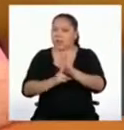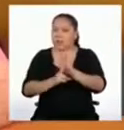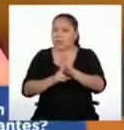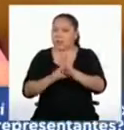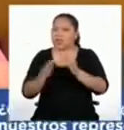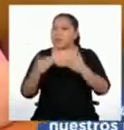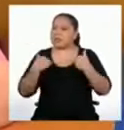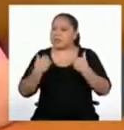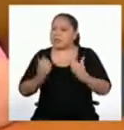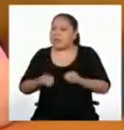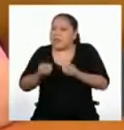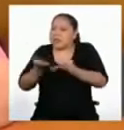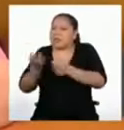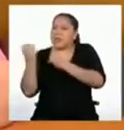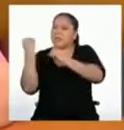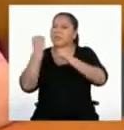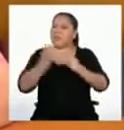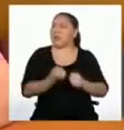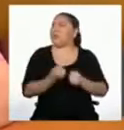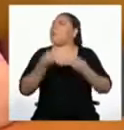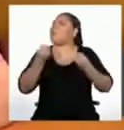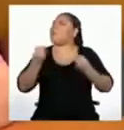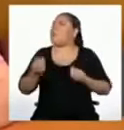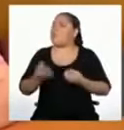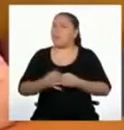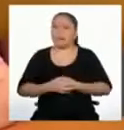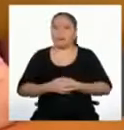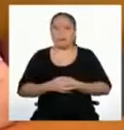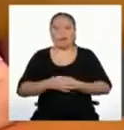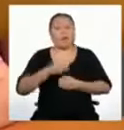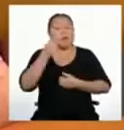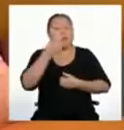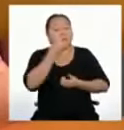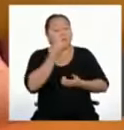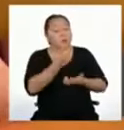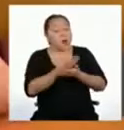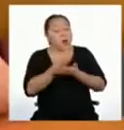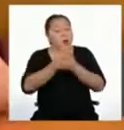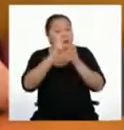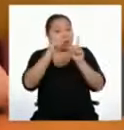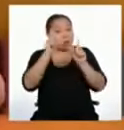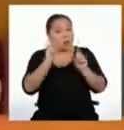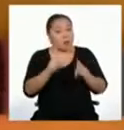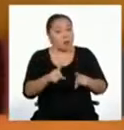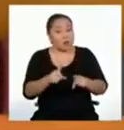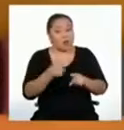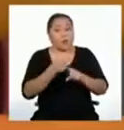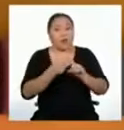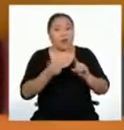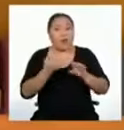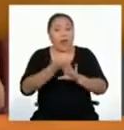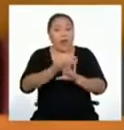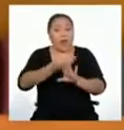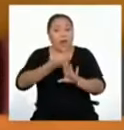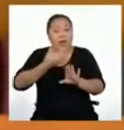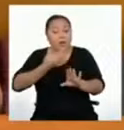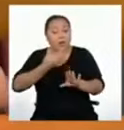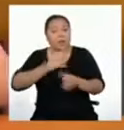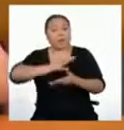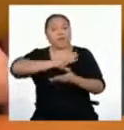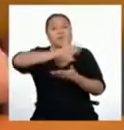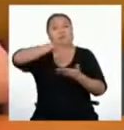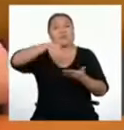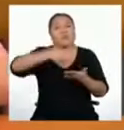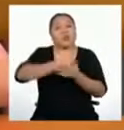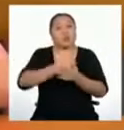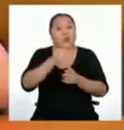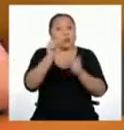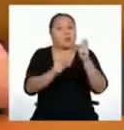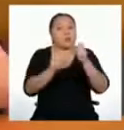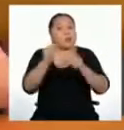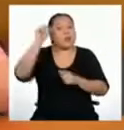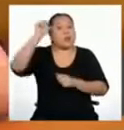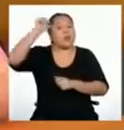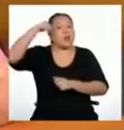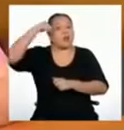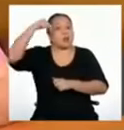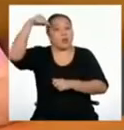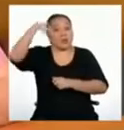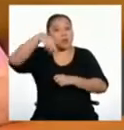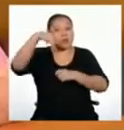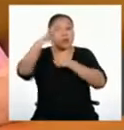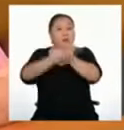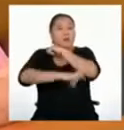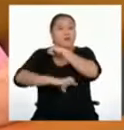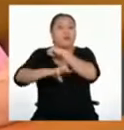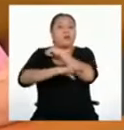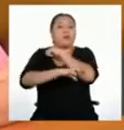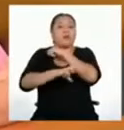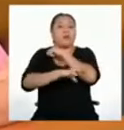pregunta, Yanira! Pero antes es necesario que todos y todas recordemos que nuestro país